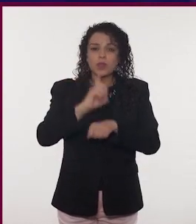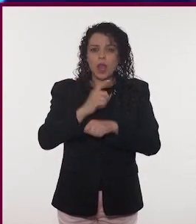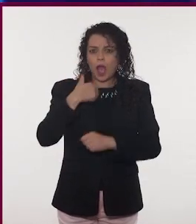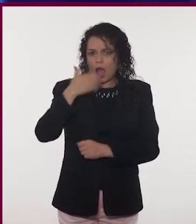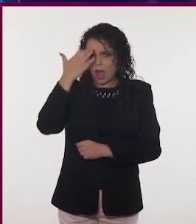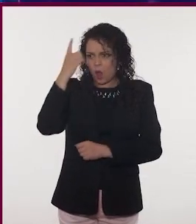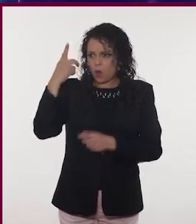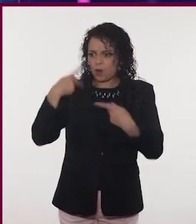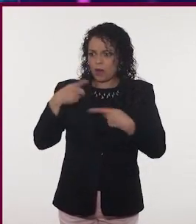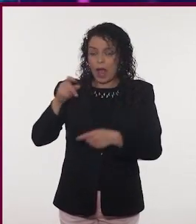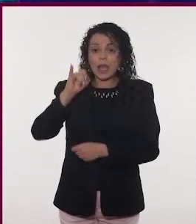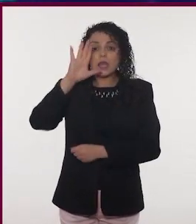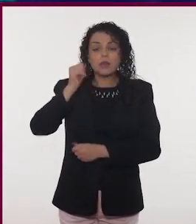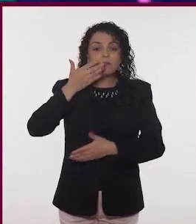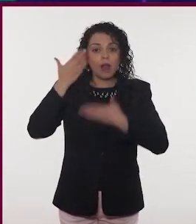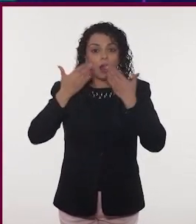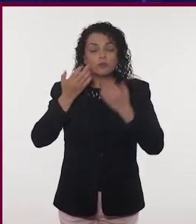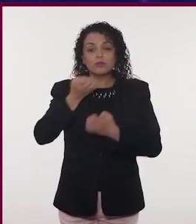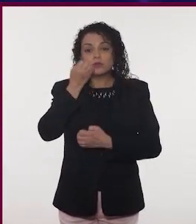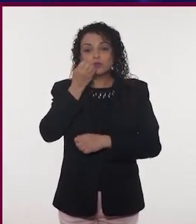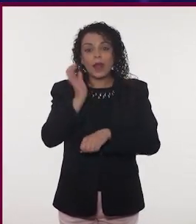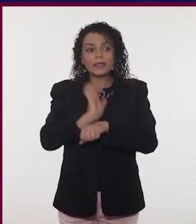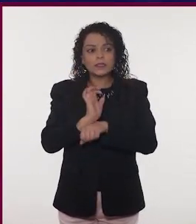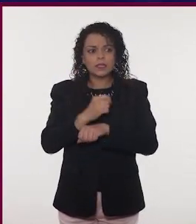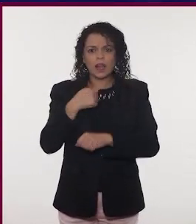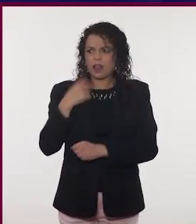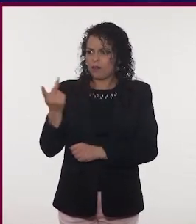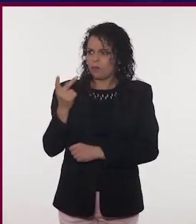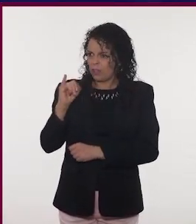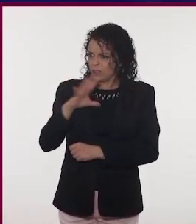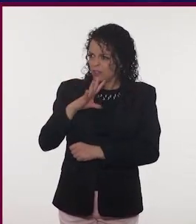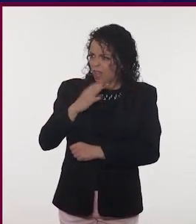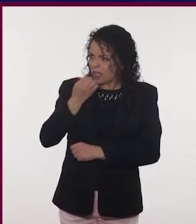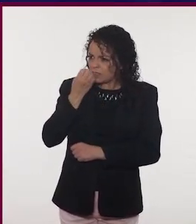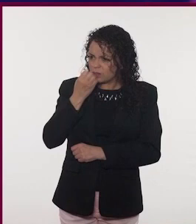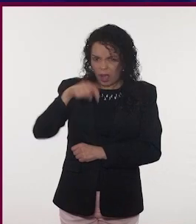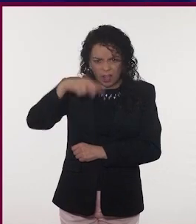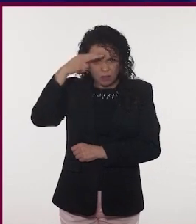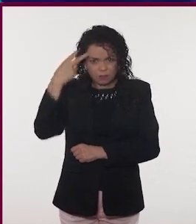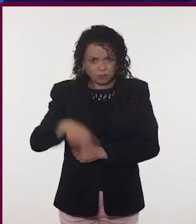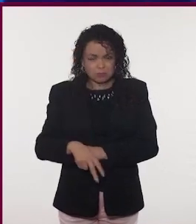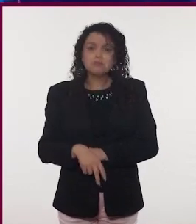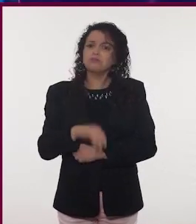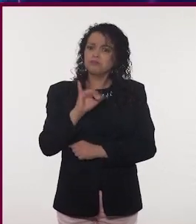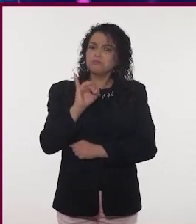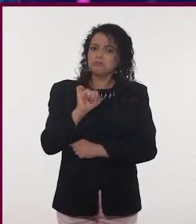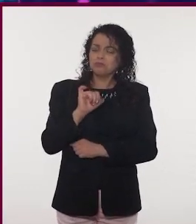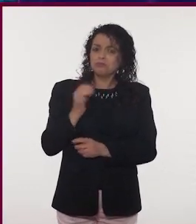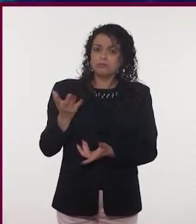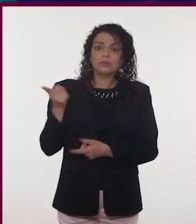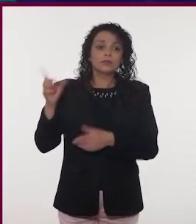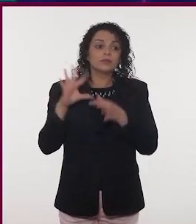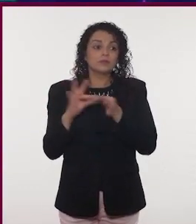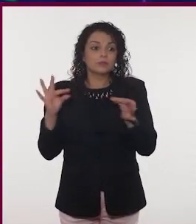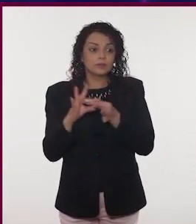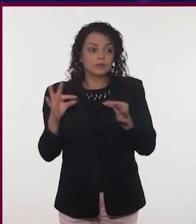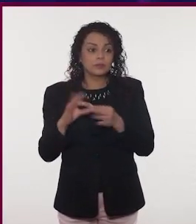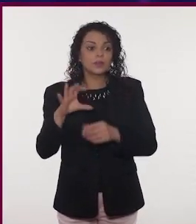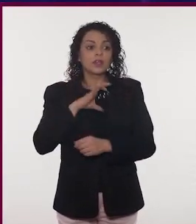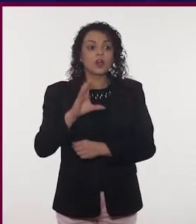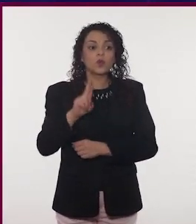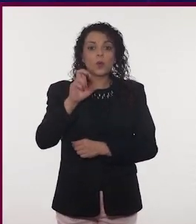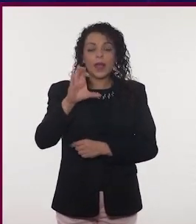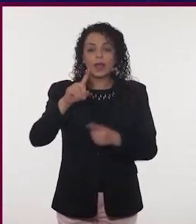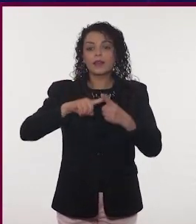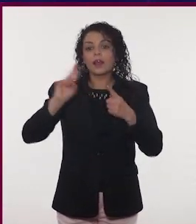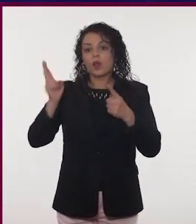un cuate que iba a estudiar en una escuela de cine. Y yo me pregunté, ¿a poco existen las escuelas de cine en México? ¿A poco hay, no? Y ella me explicaba que existía el CUEC, que era la escuela